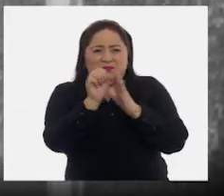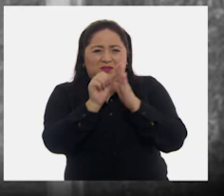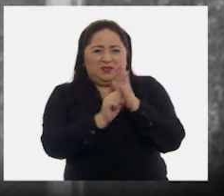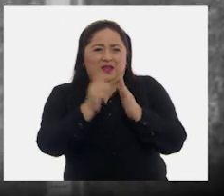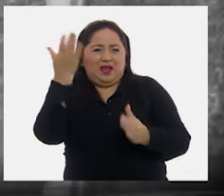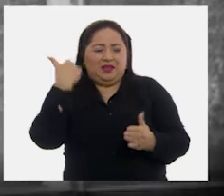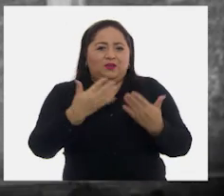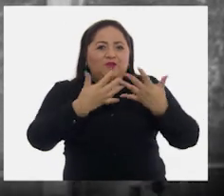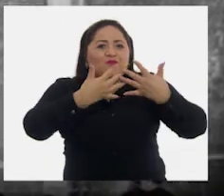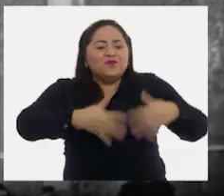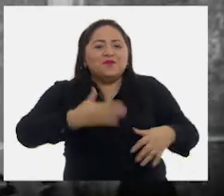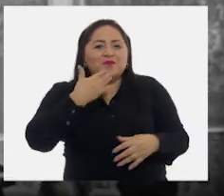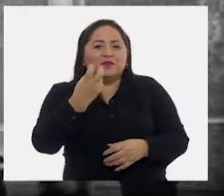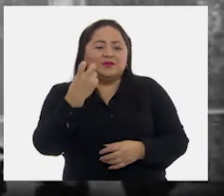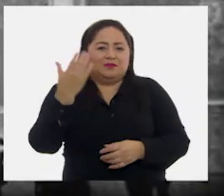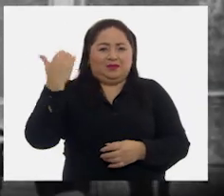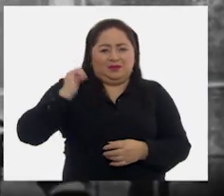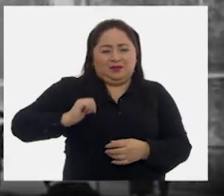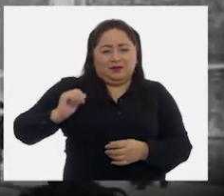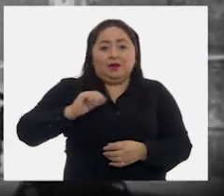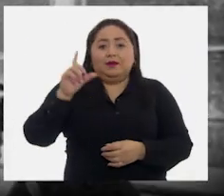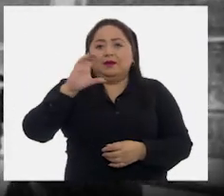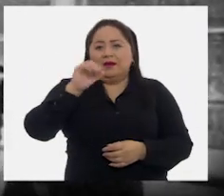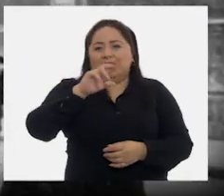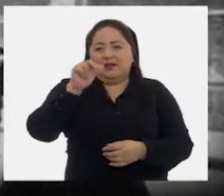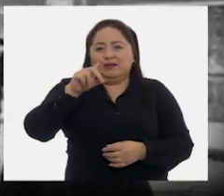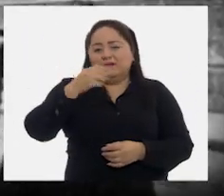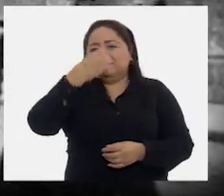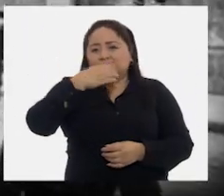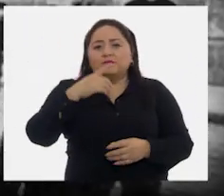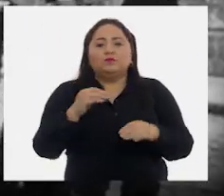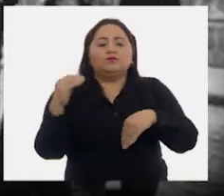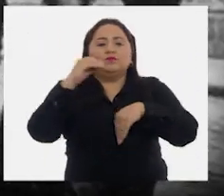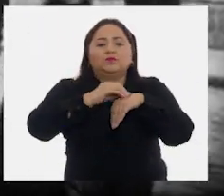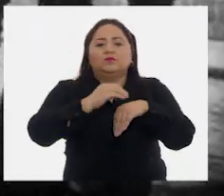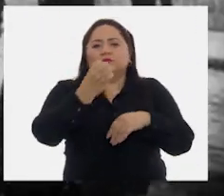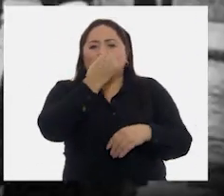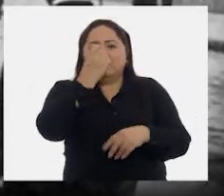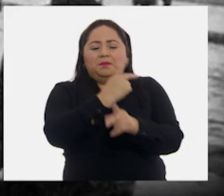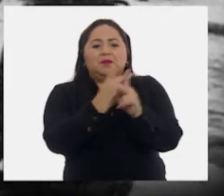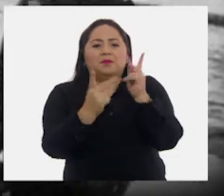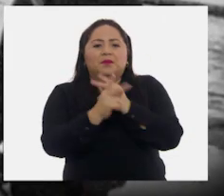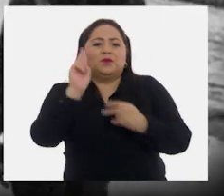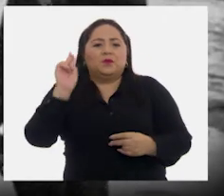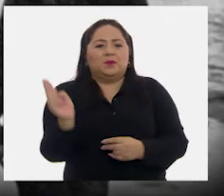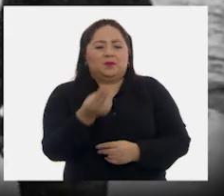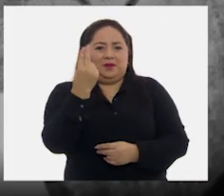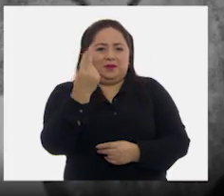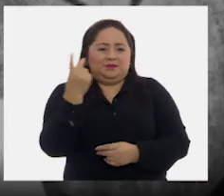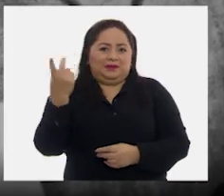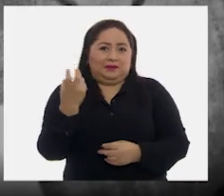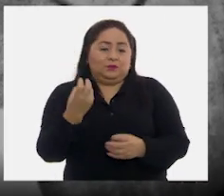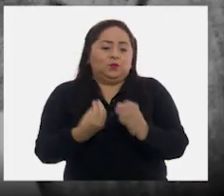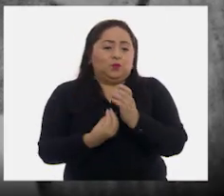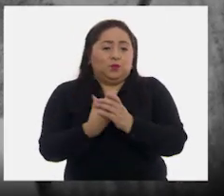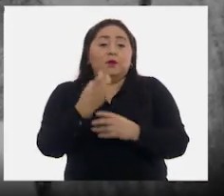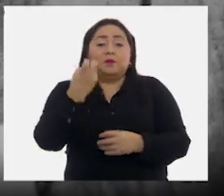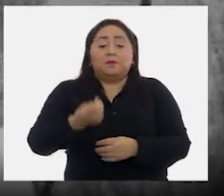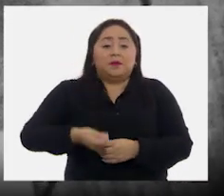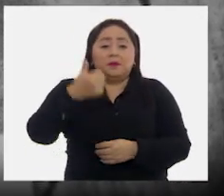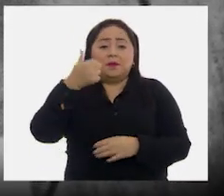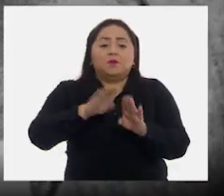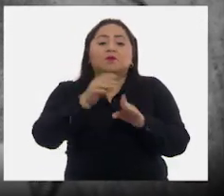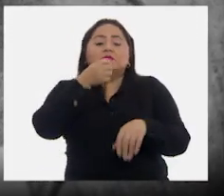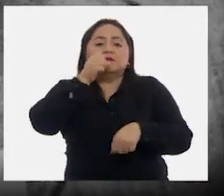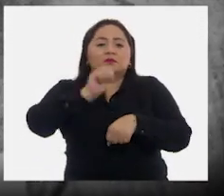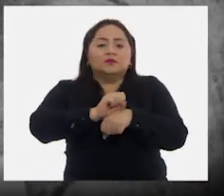había funcionado durante el porfirismo, Carranza desvinculó la Escuela Nacional Preparatoria de la Universidad Nacional. Suprimió la Secretaría